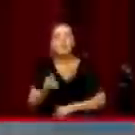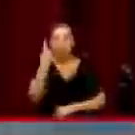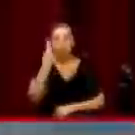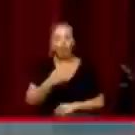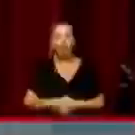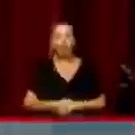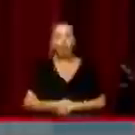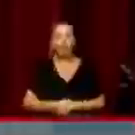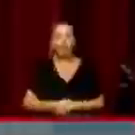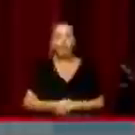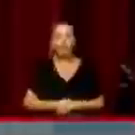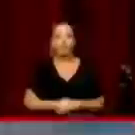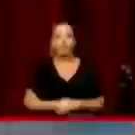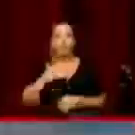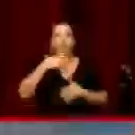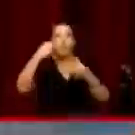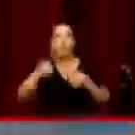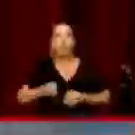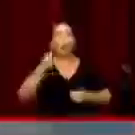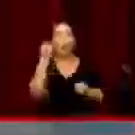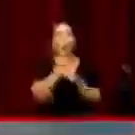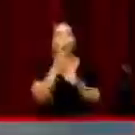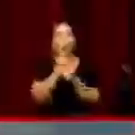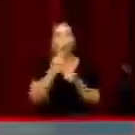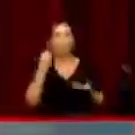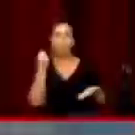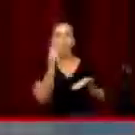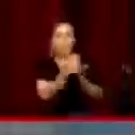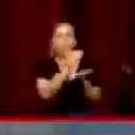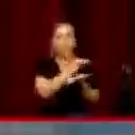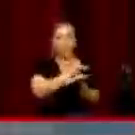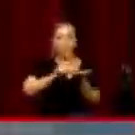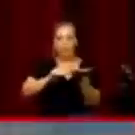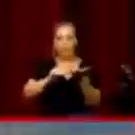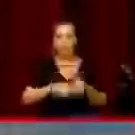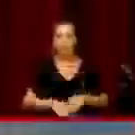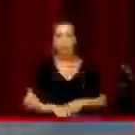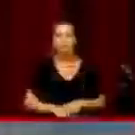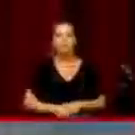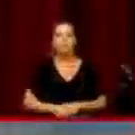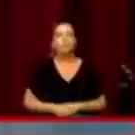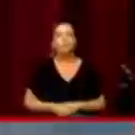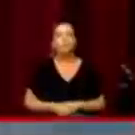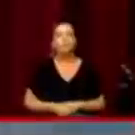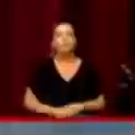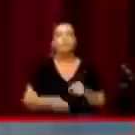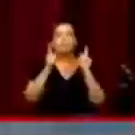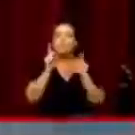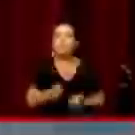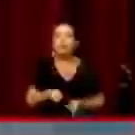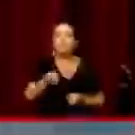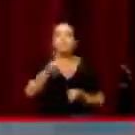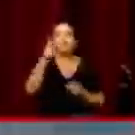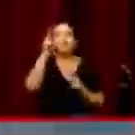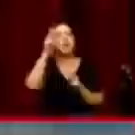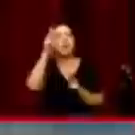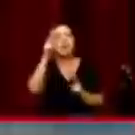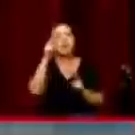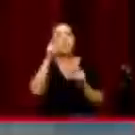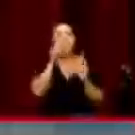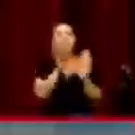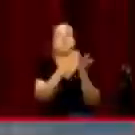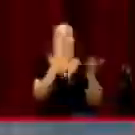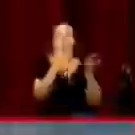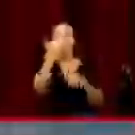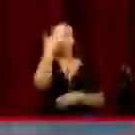dejaron subir y que se gastaron 3.000 millones de dólares de reservas tratando de contener eso. A lo mejor el fondo le hubiese dicho, a lo mejor